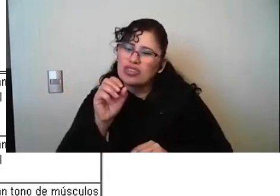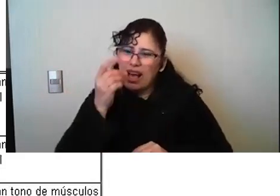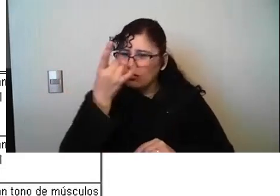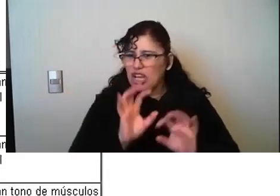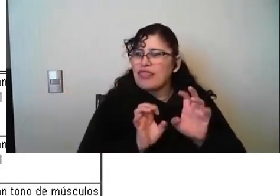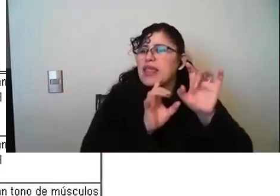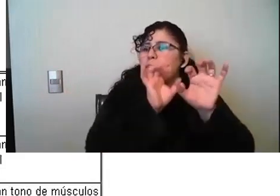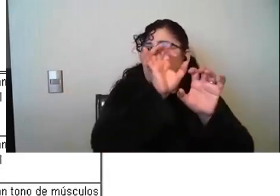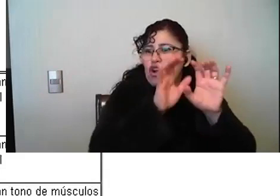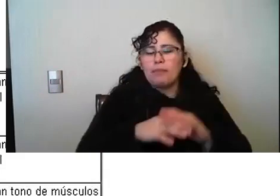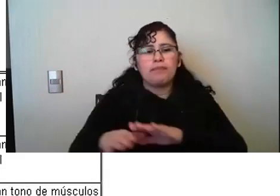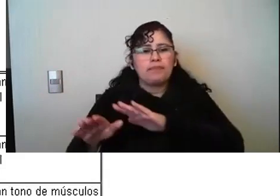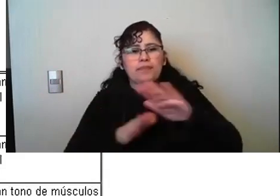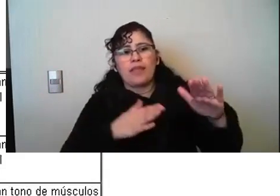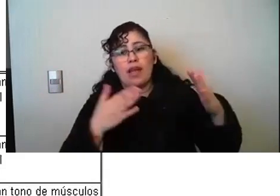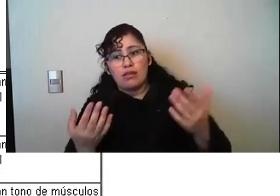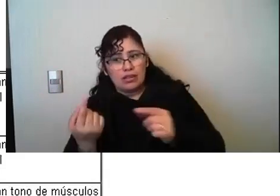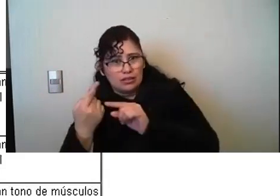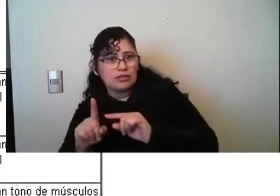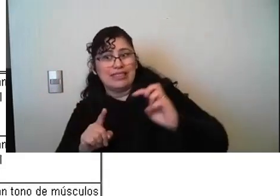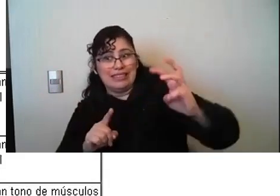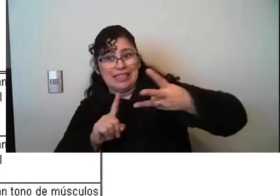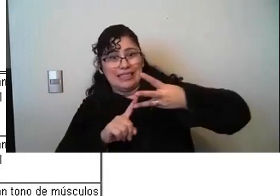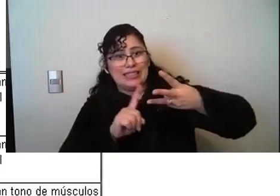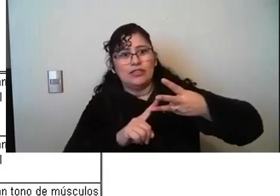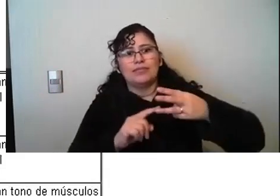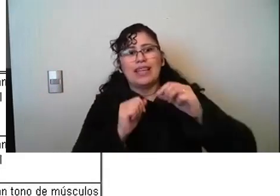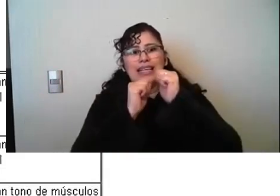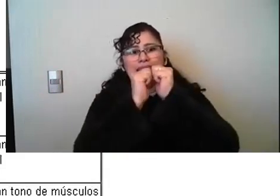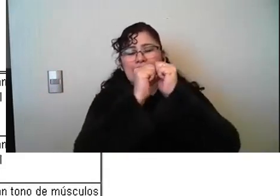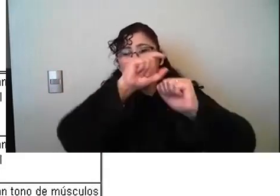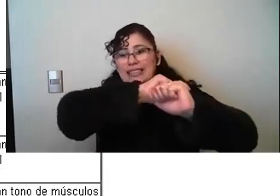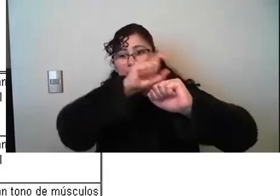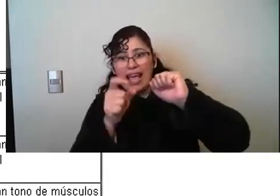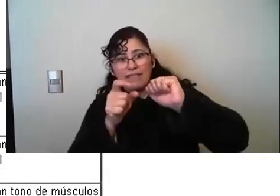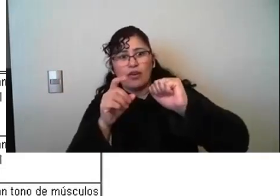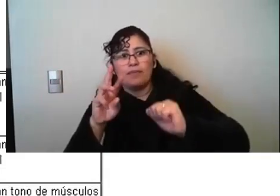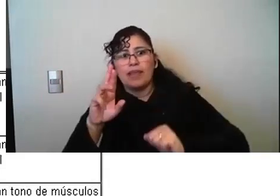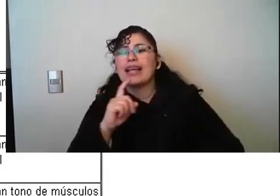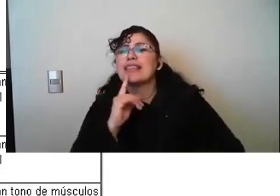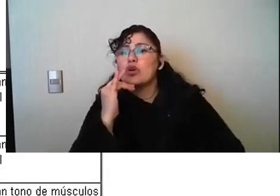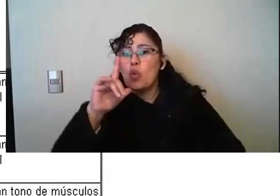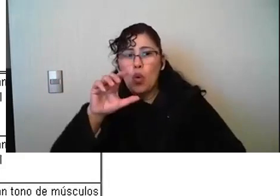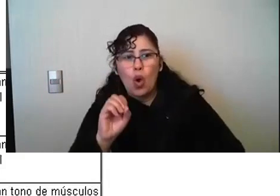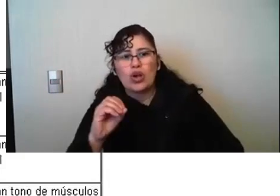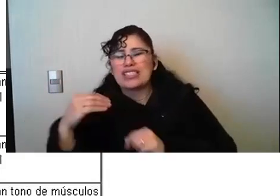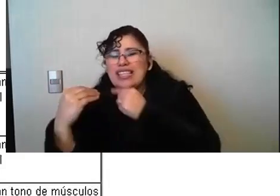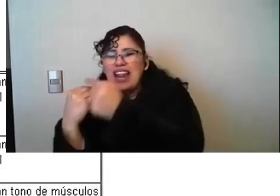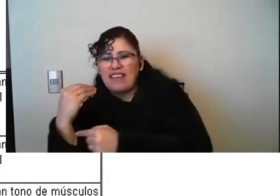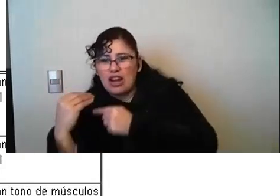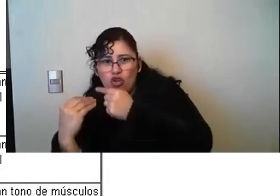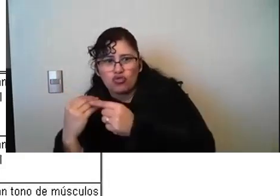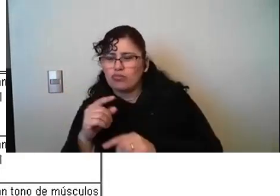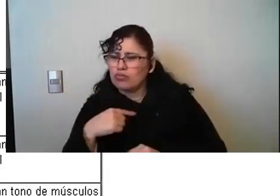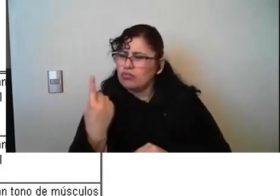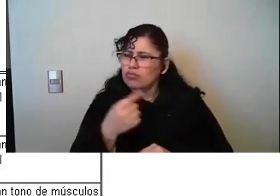llama cerebro retículo cerebeloso. Nosotros mencionamos en los tractos de la médula espinal algunos que se llaman